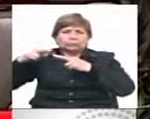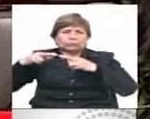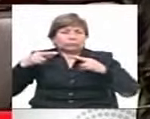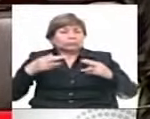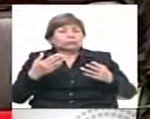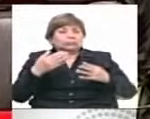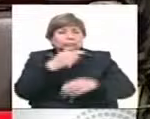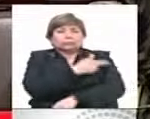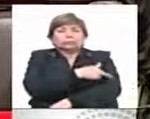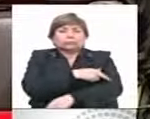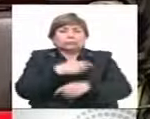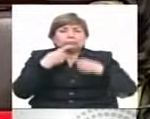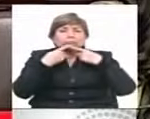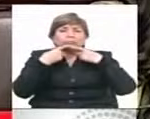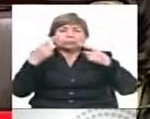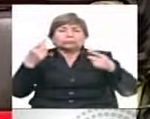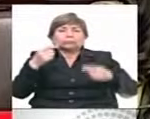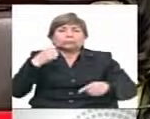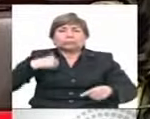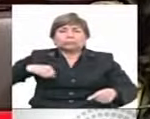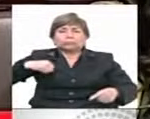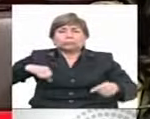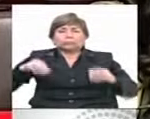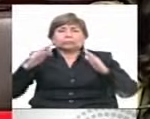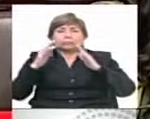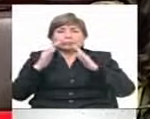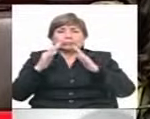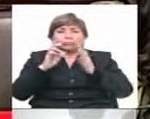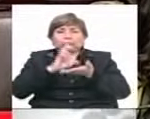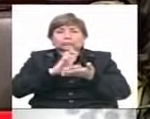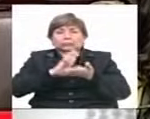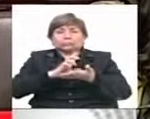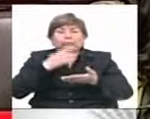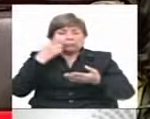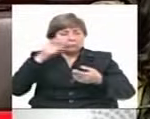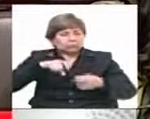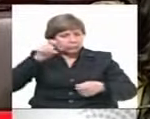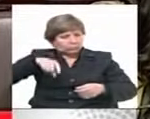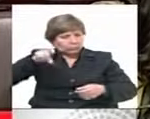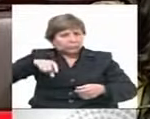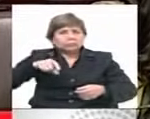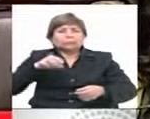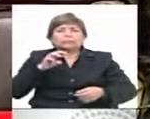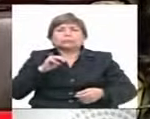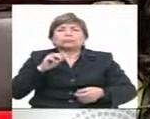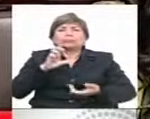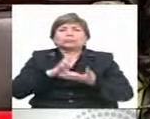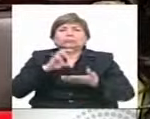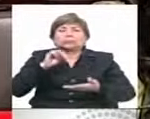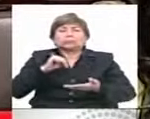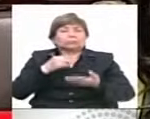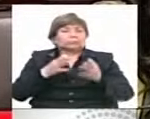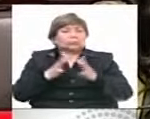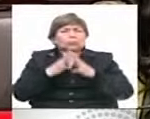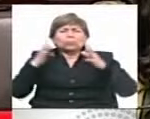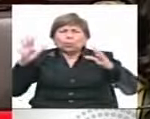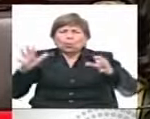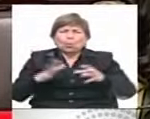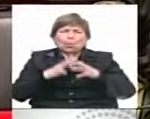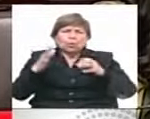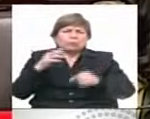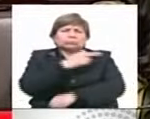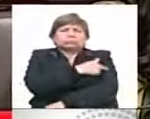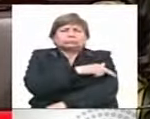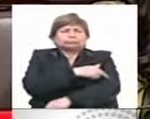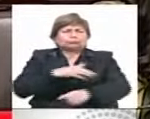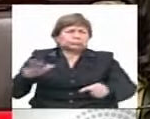fue declarada por la Municipalidad de Lima como una necesidad metropolitana, por el impresionante colapso de los